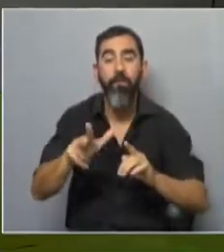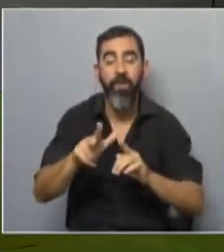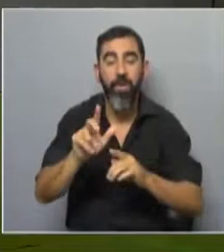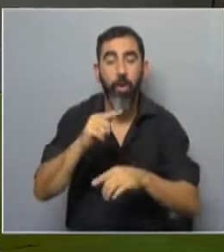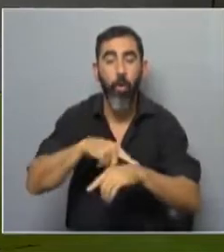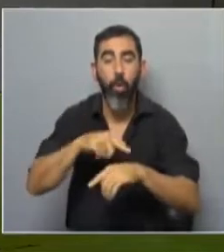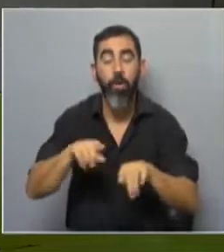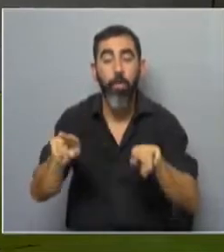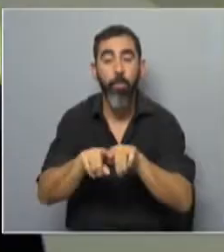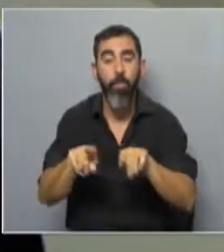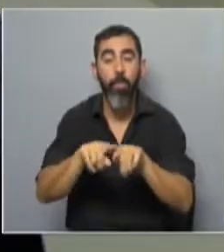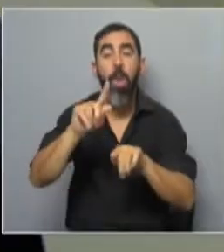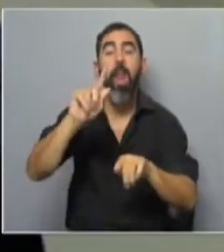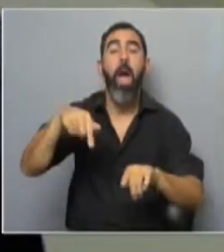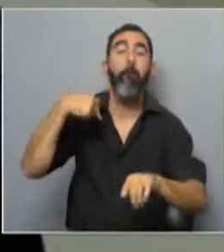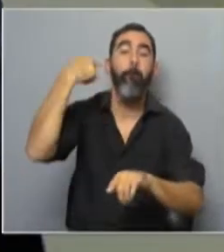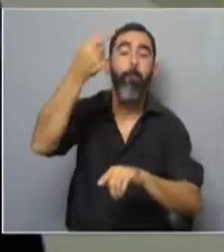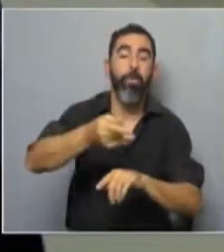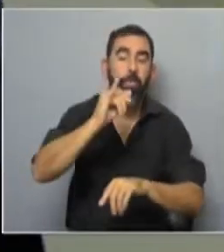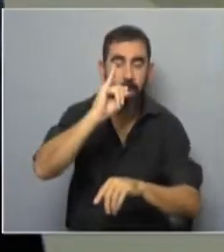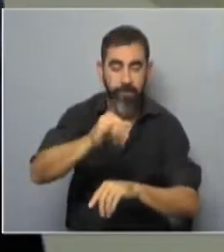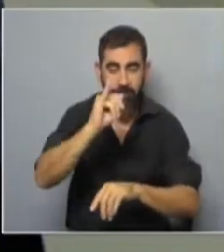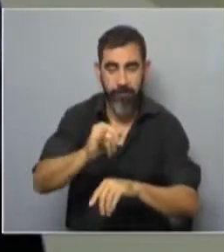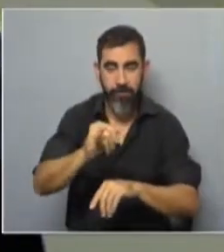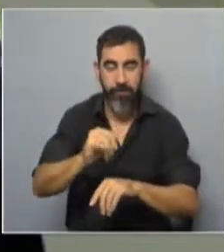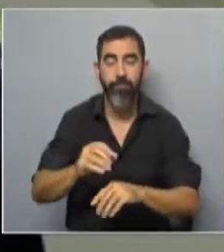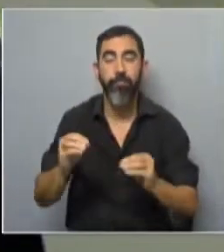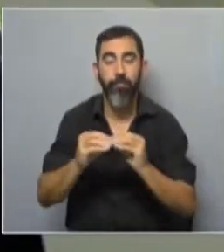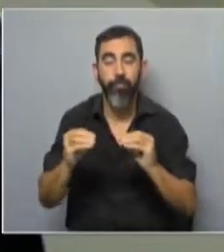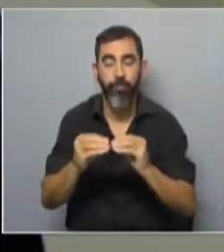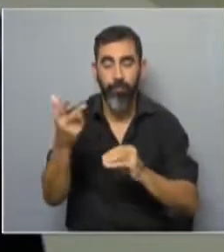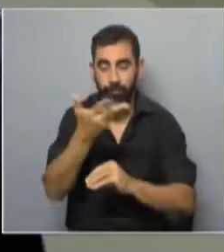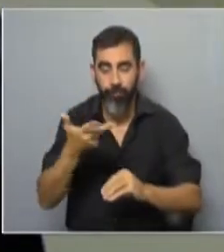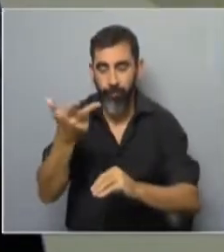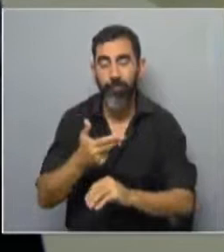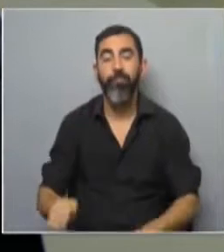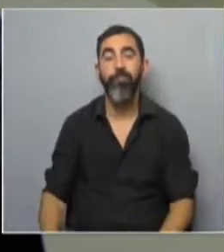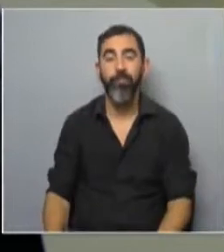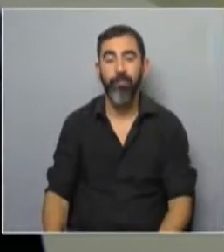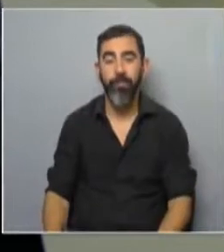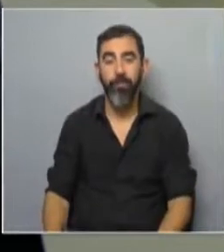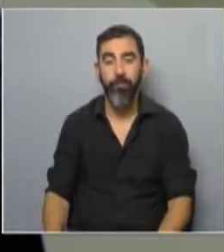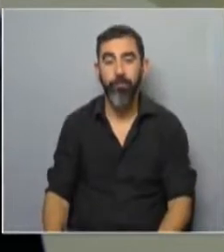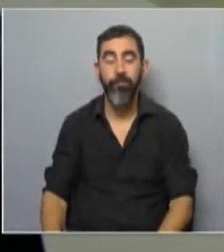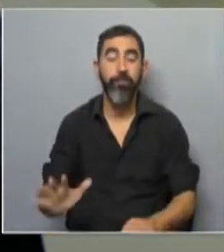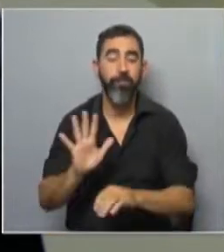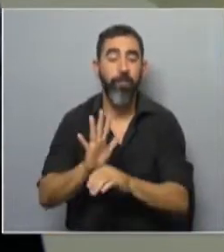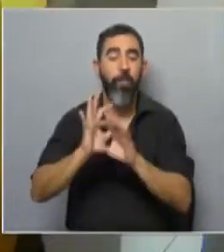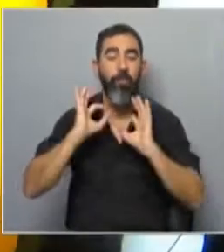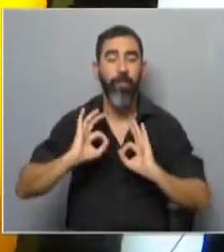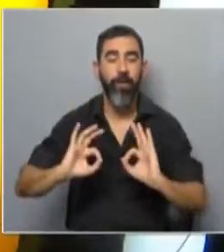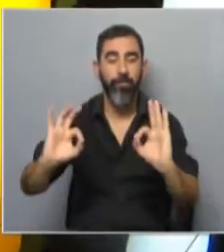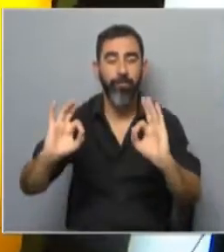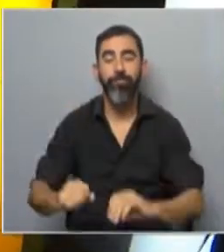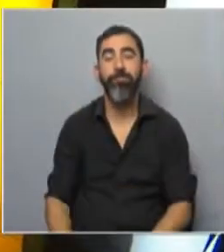Sobre Ciencia, pero en la próxima edición sí vamos a estar junto a Daniela Hirschfeld también en estudios. Es como que tenemos vacaciones. Vamos a mandar un Alex. saludo,